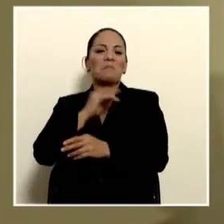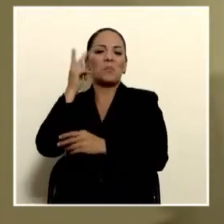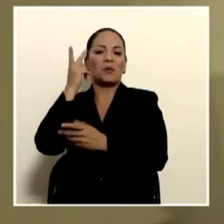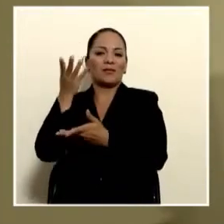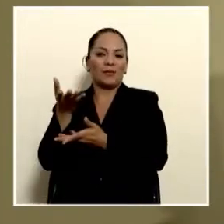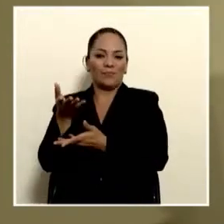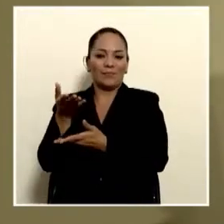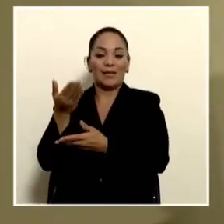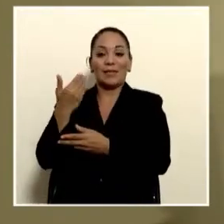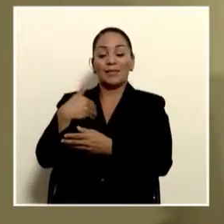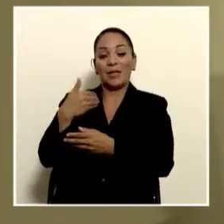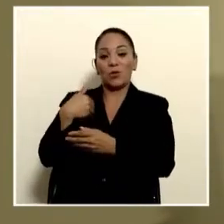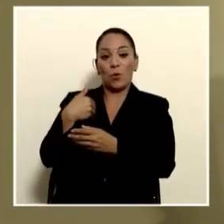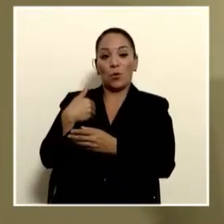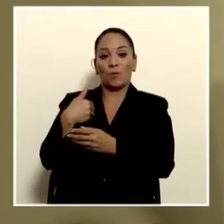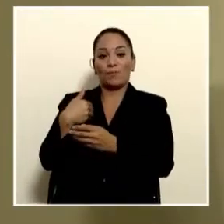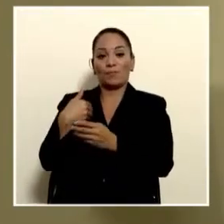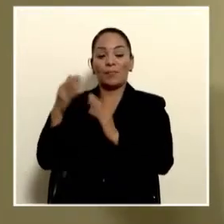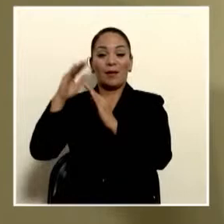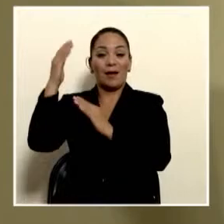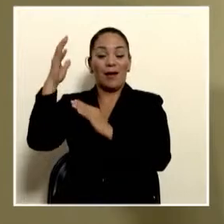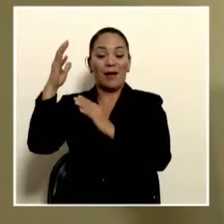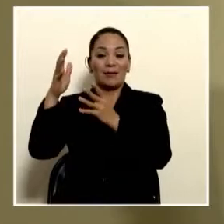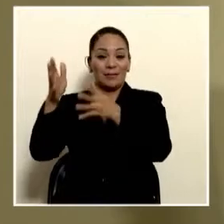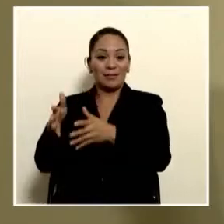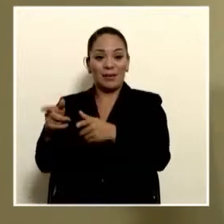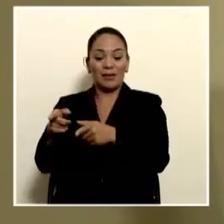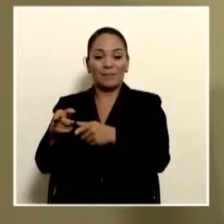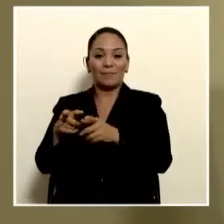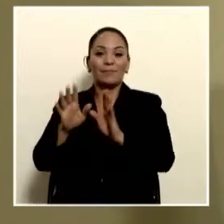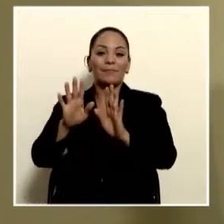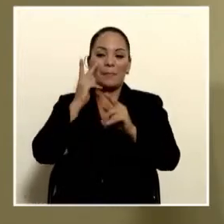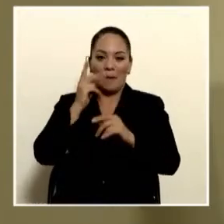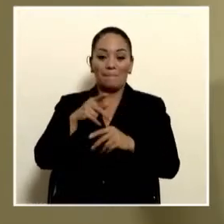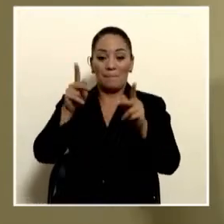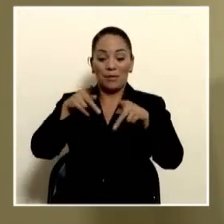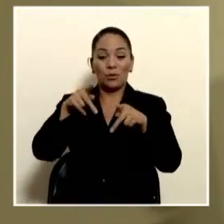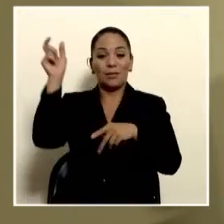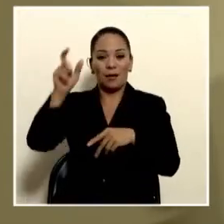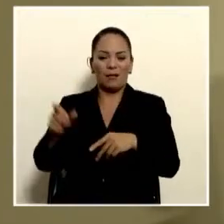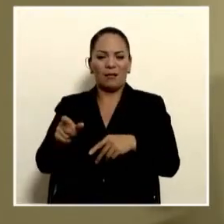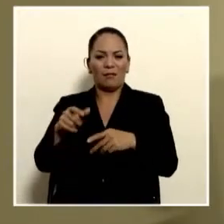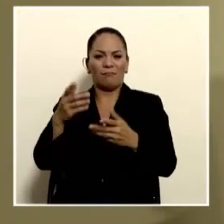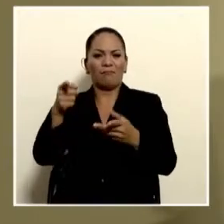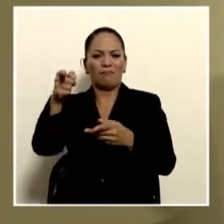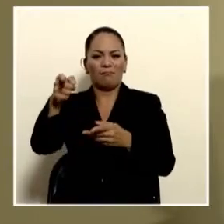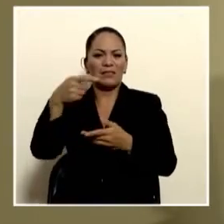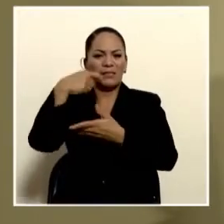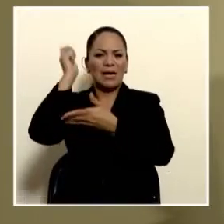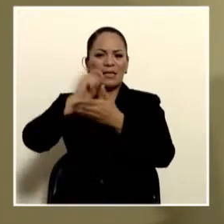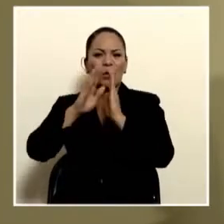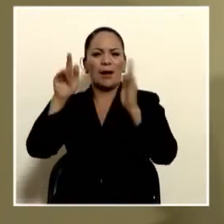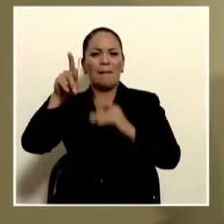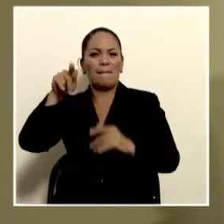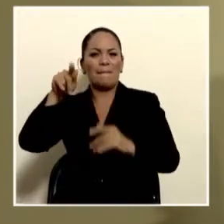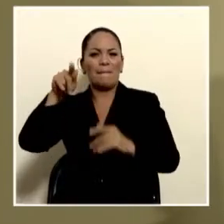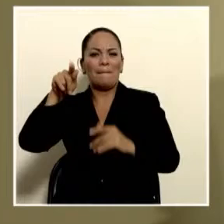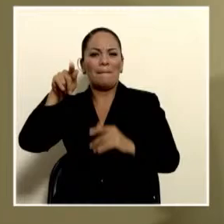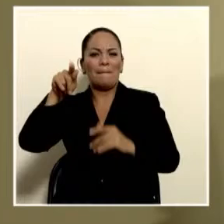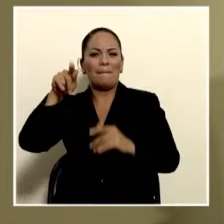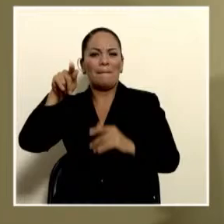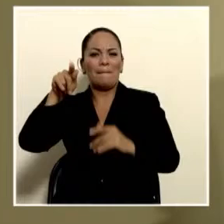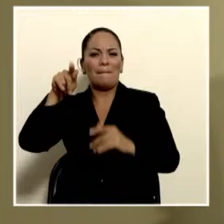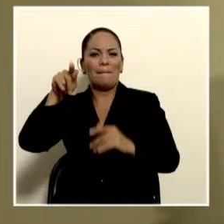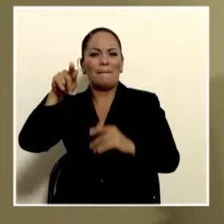El señor canciller, el embajador el persona en Italia era el secretario general del PAC. Y